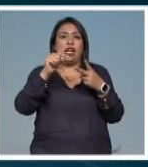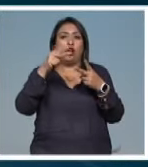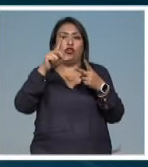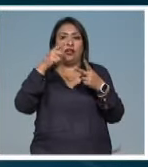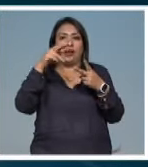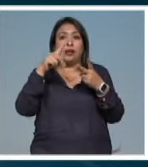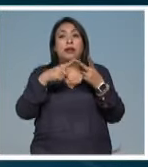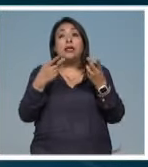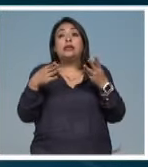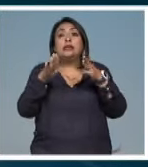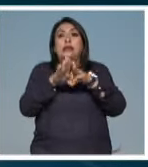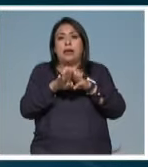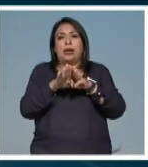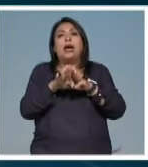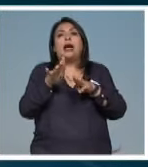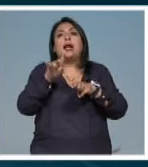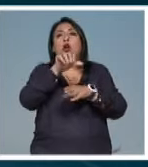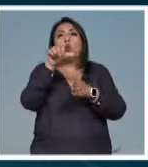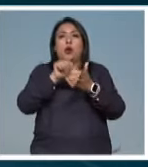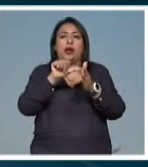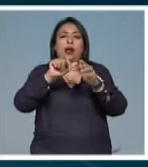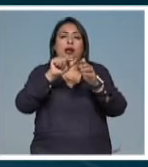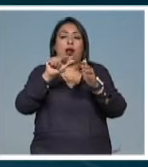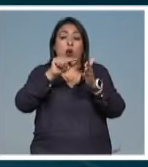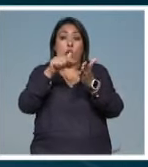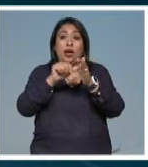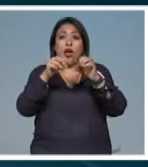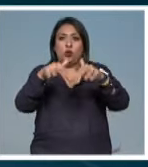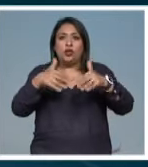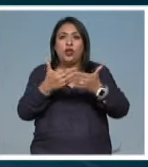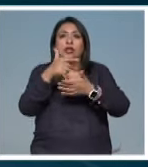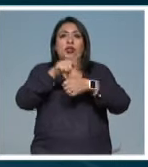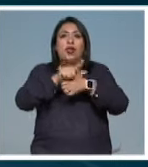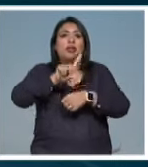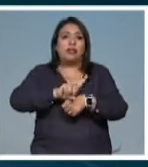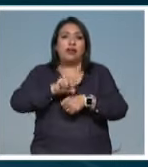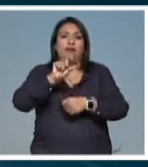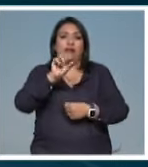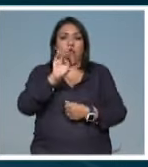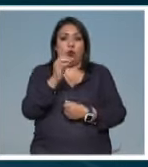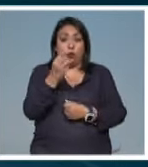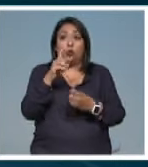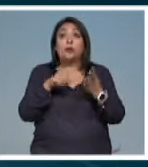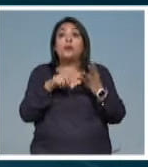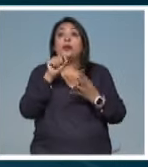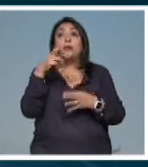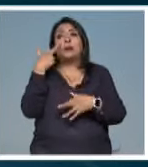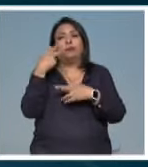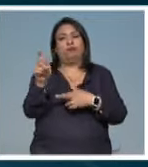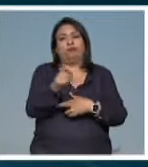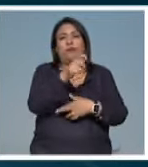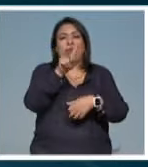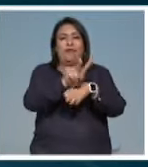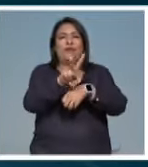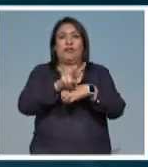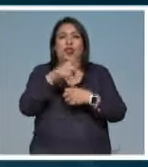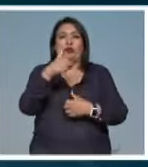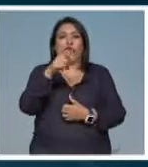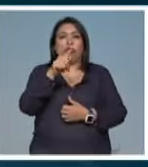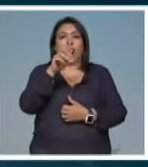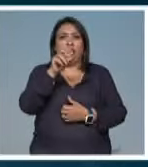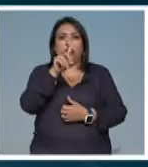Granaditas, para cerrar con su presentación en el Auditorio Nacional el 29 de octubre. Por su parte, la batuta del venezolano Gustavo